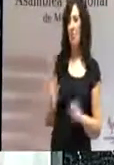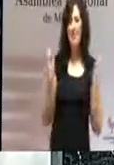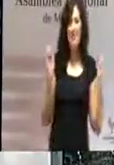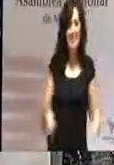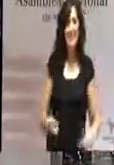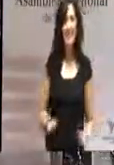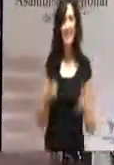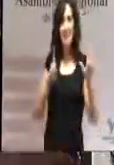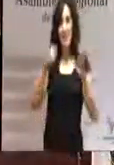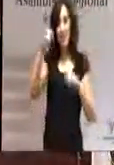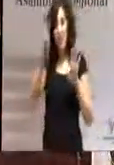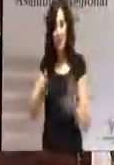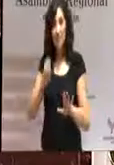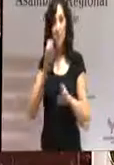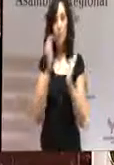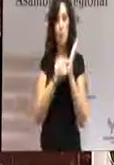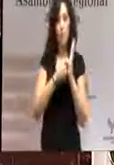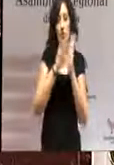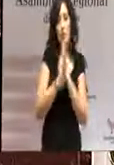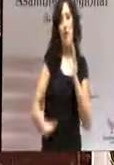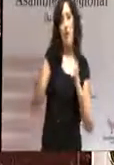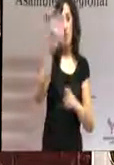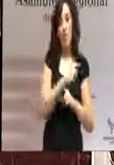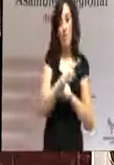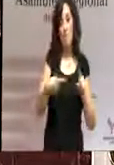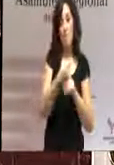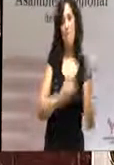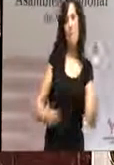puntos por encima de la media nacional.